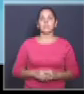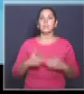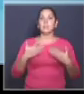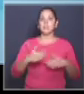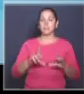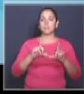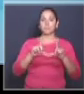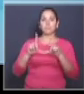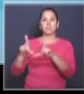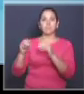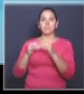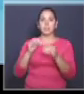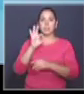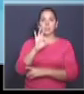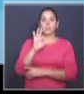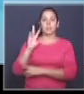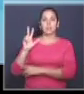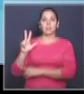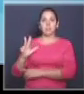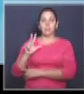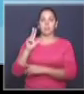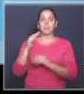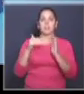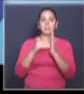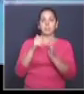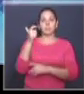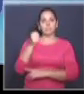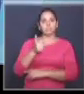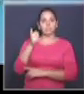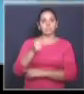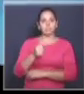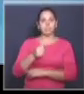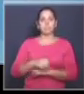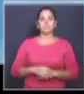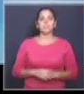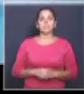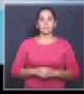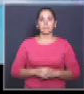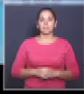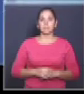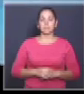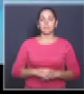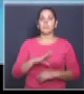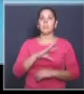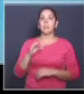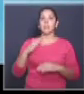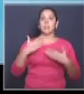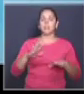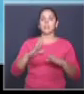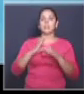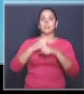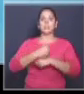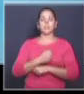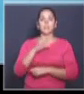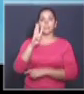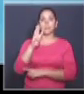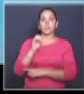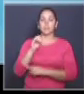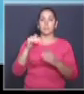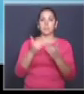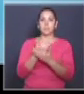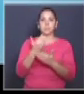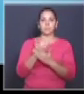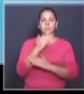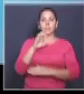Se han entregado más de 93.000 pensiones del régimen no contributivo y se han creado 40 nuevos SEBAIS